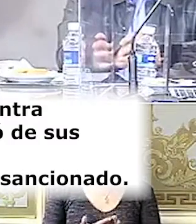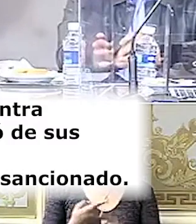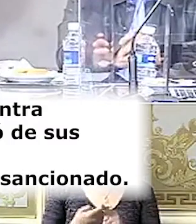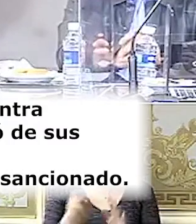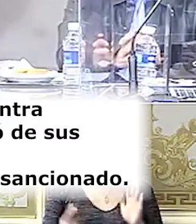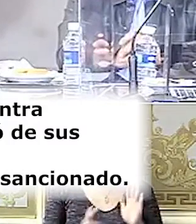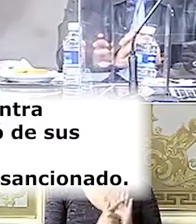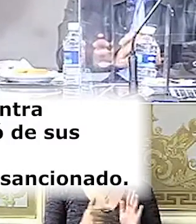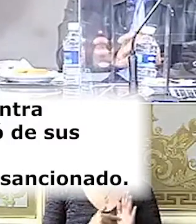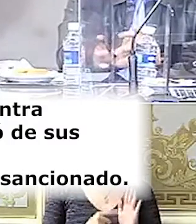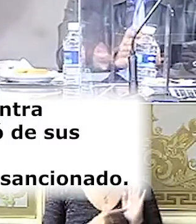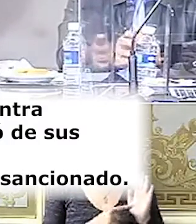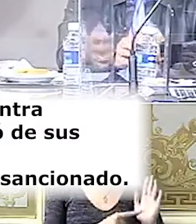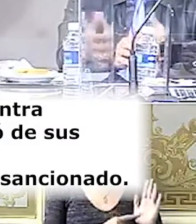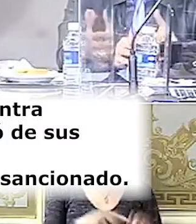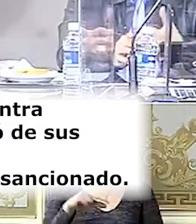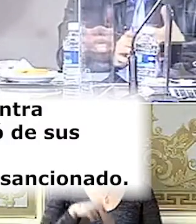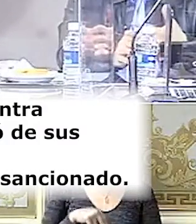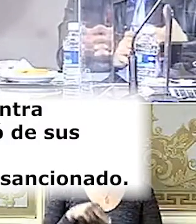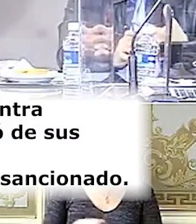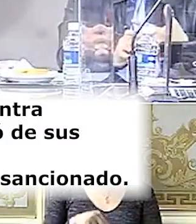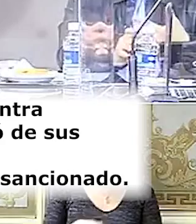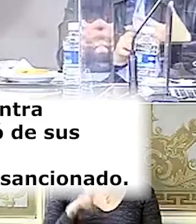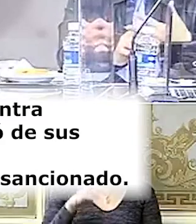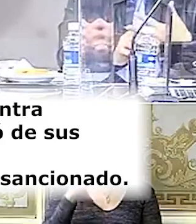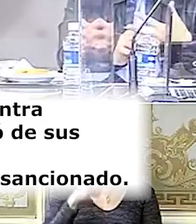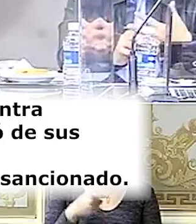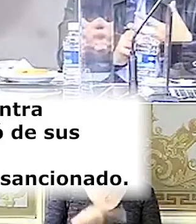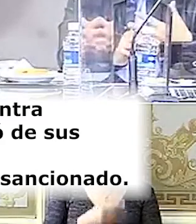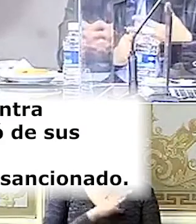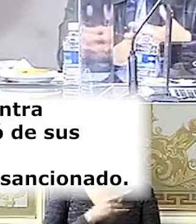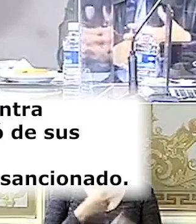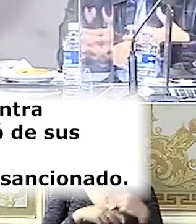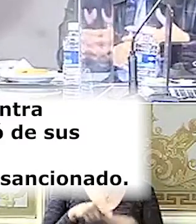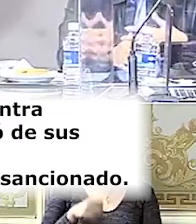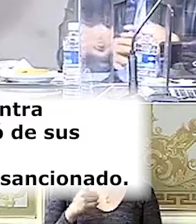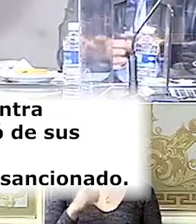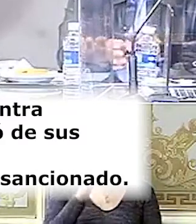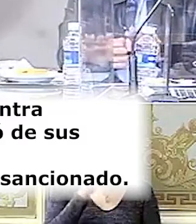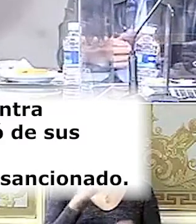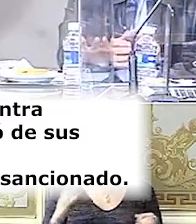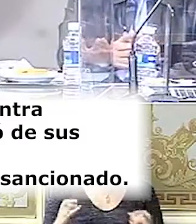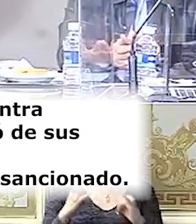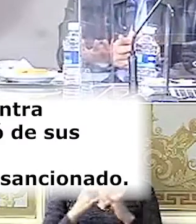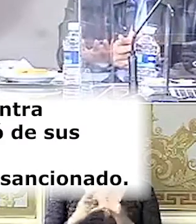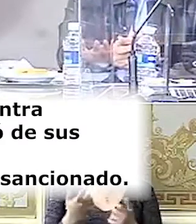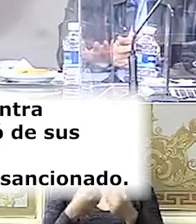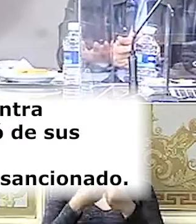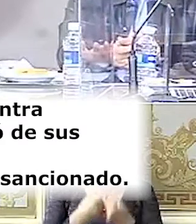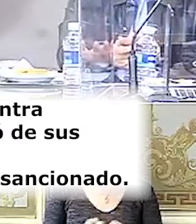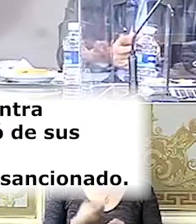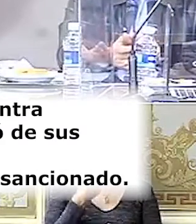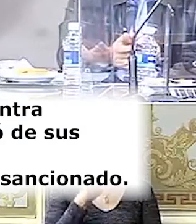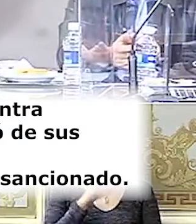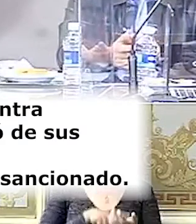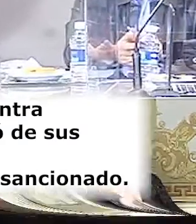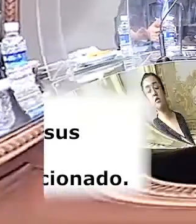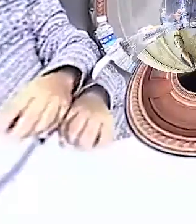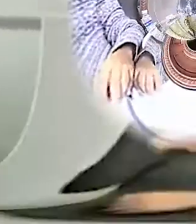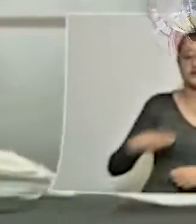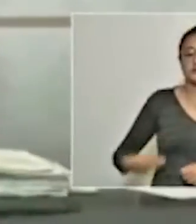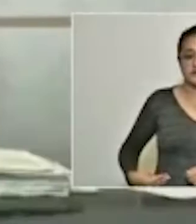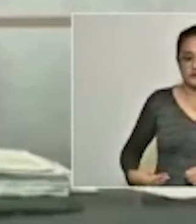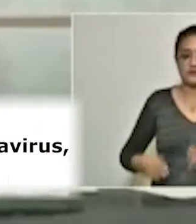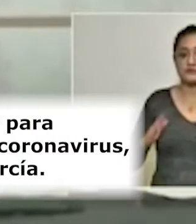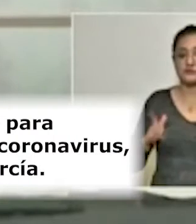ley, el comprobante médico o incapacidad expedida por el Instituto de Seguridad y Servicios Sociales de los